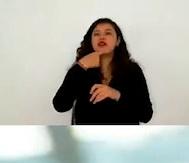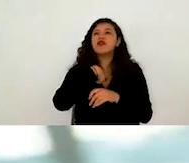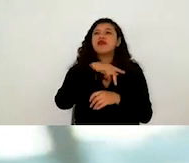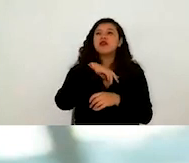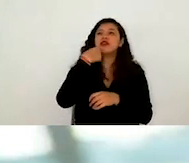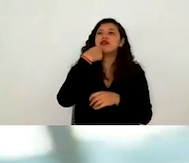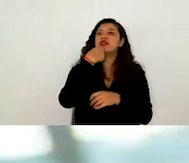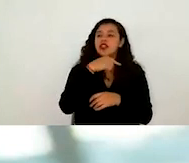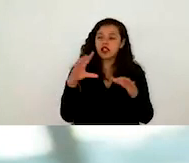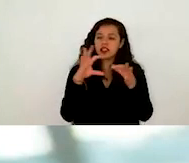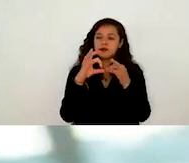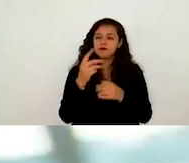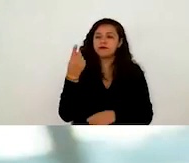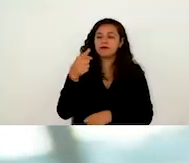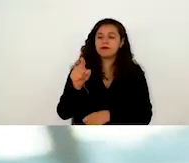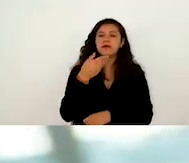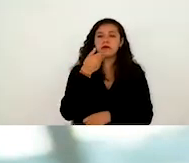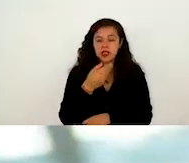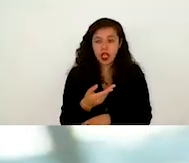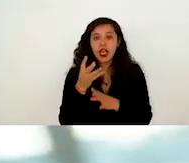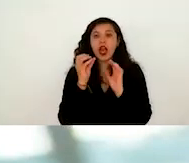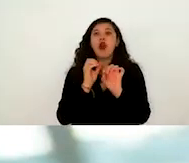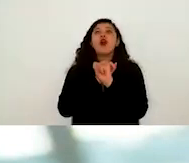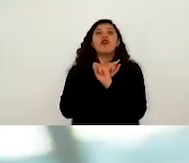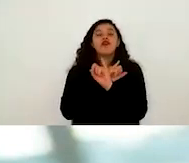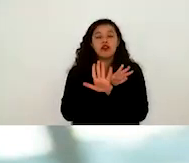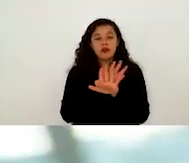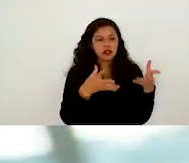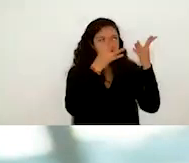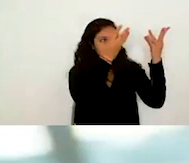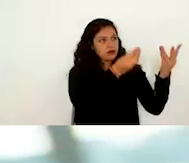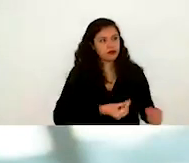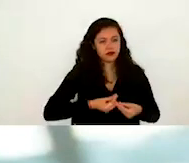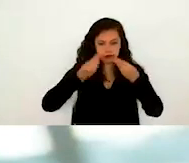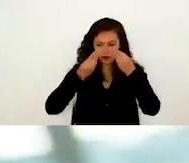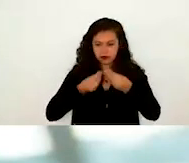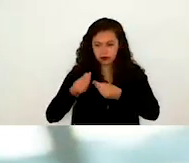nos lo pasamos una información correctamente